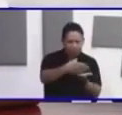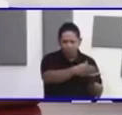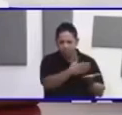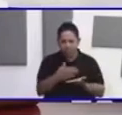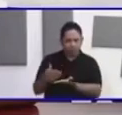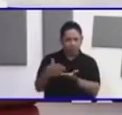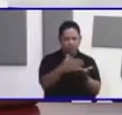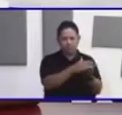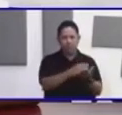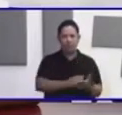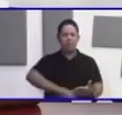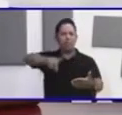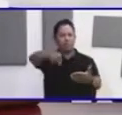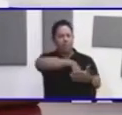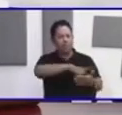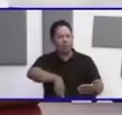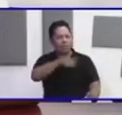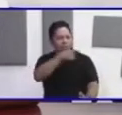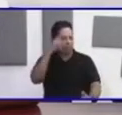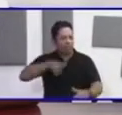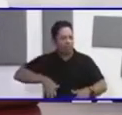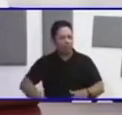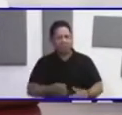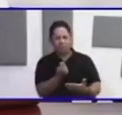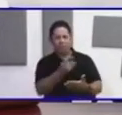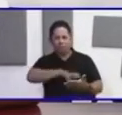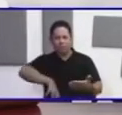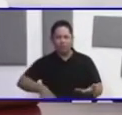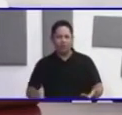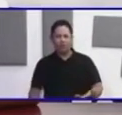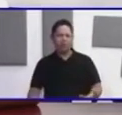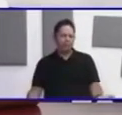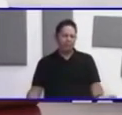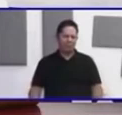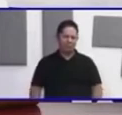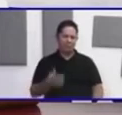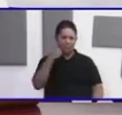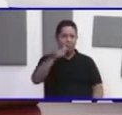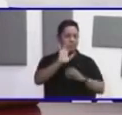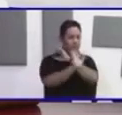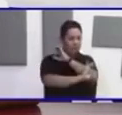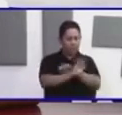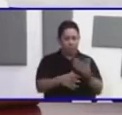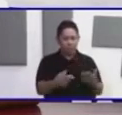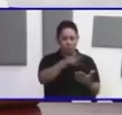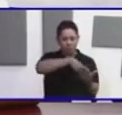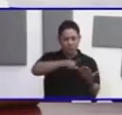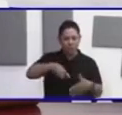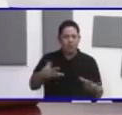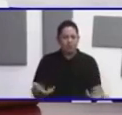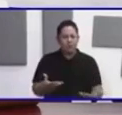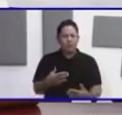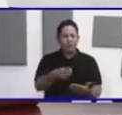sobrecostos, sin ni siquiera detenerse a examinar de manera clara cómo es el manejo de estos contratos. Y que desde